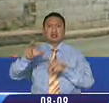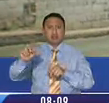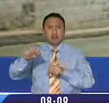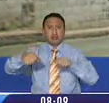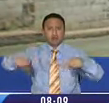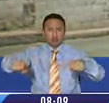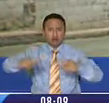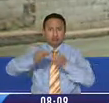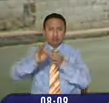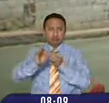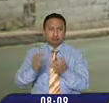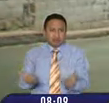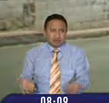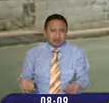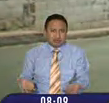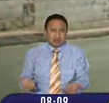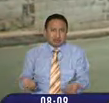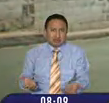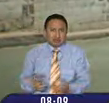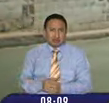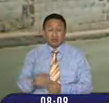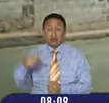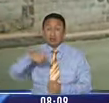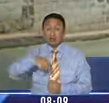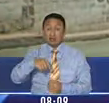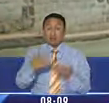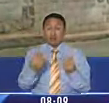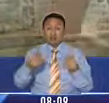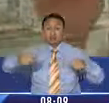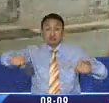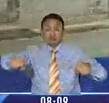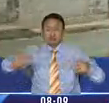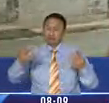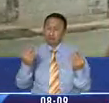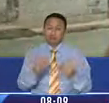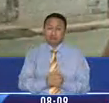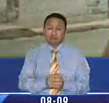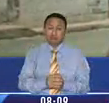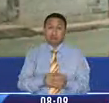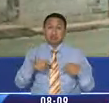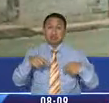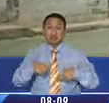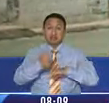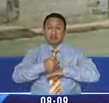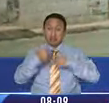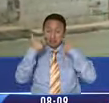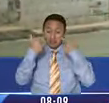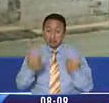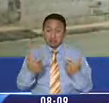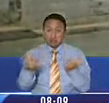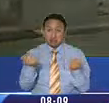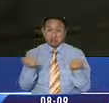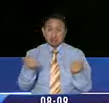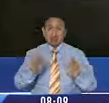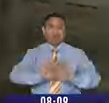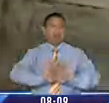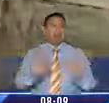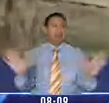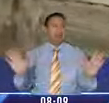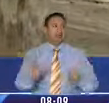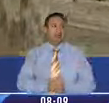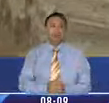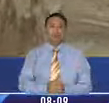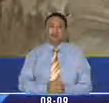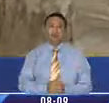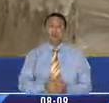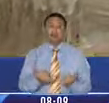reparación. Entonces, es una invasión de motos. Nadie hace caso de nada. Dicen que